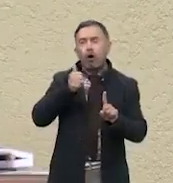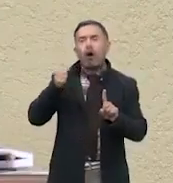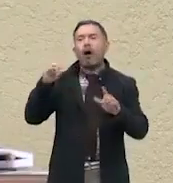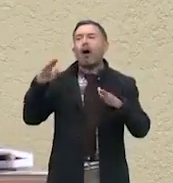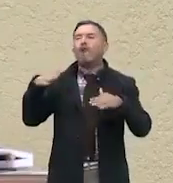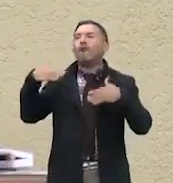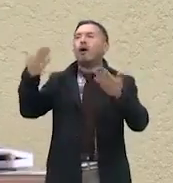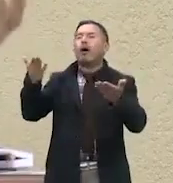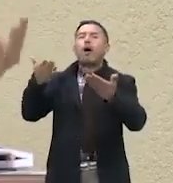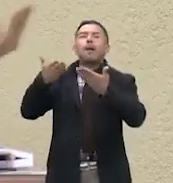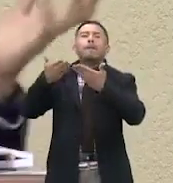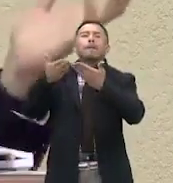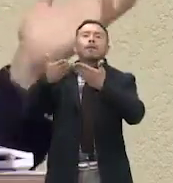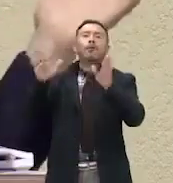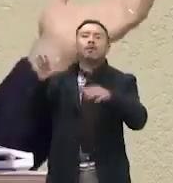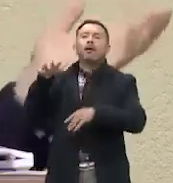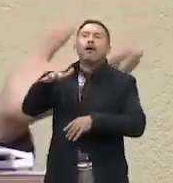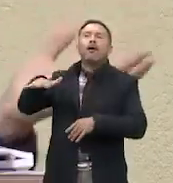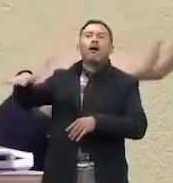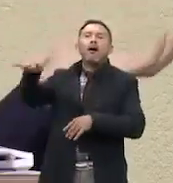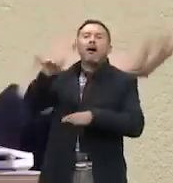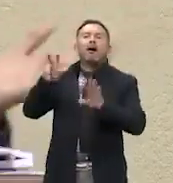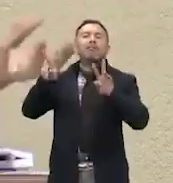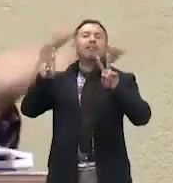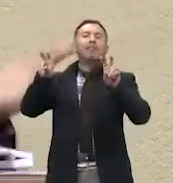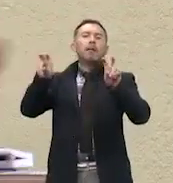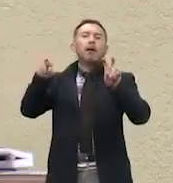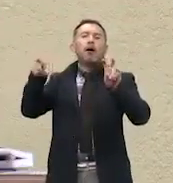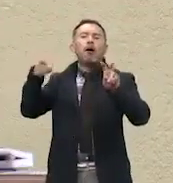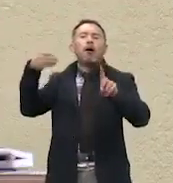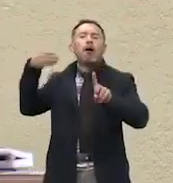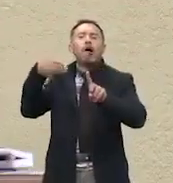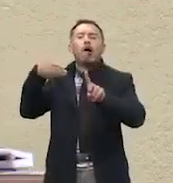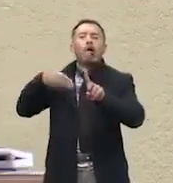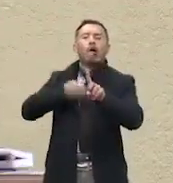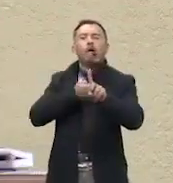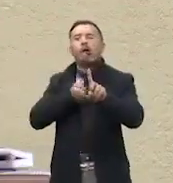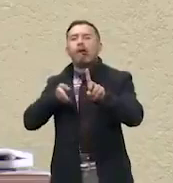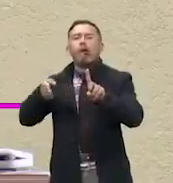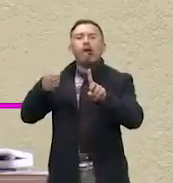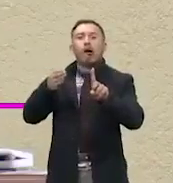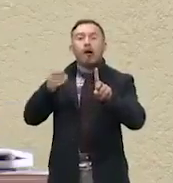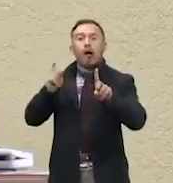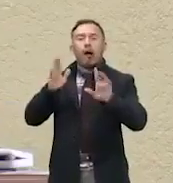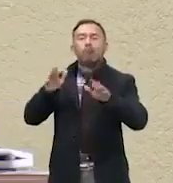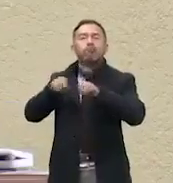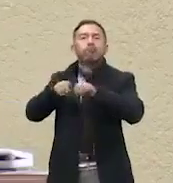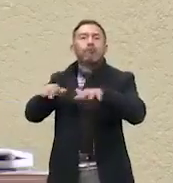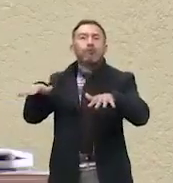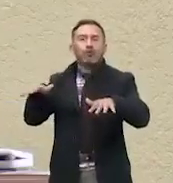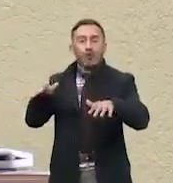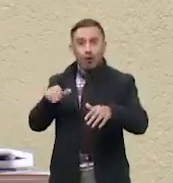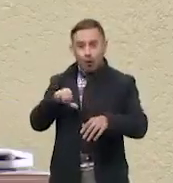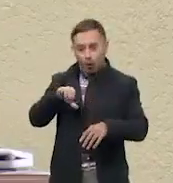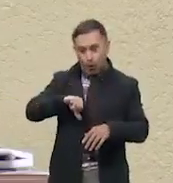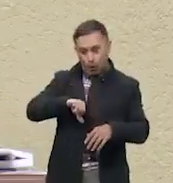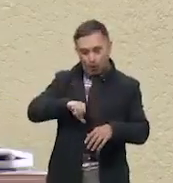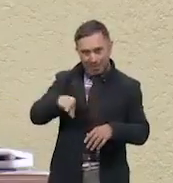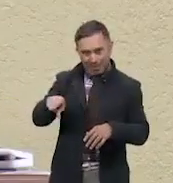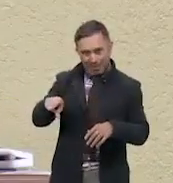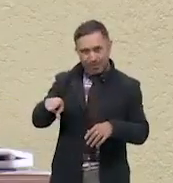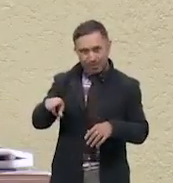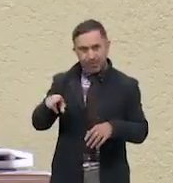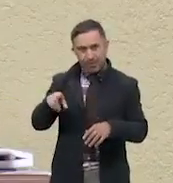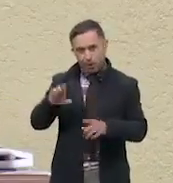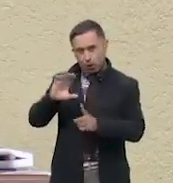torno a este tema desde que se ha hecho del conocimiento de la propia sociedad la propuesta que hoy nos presenta este